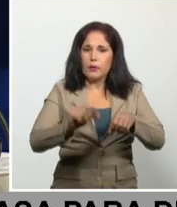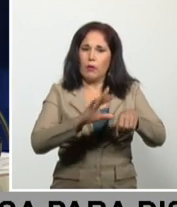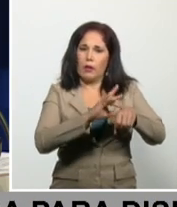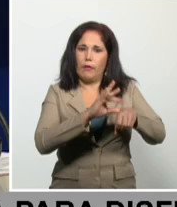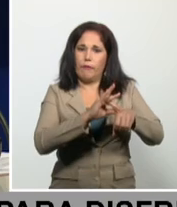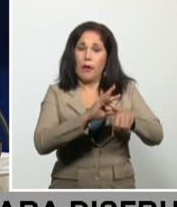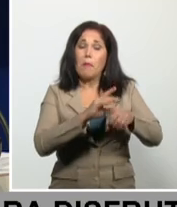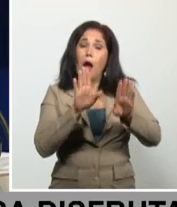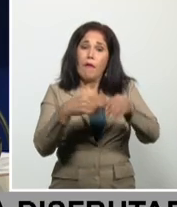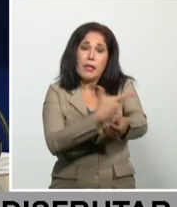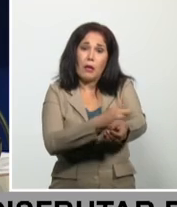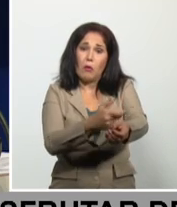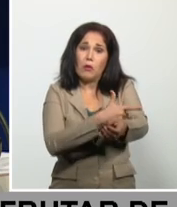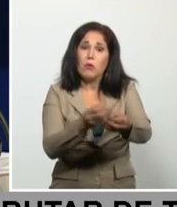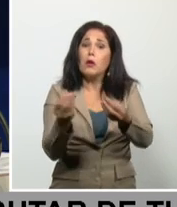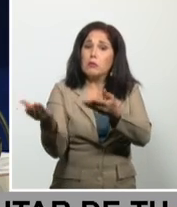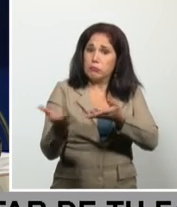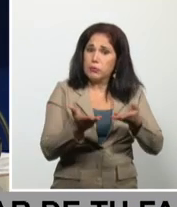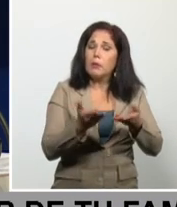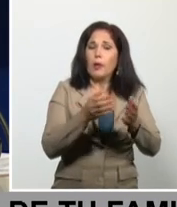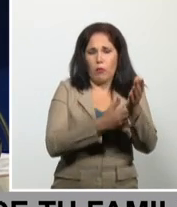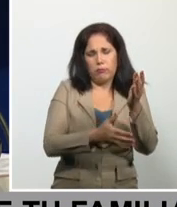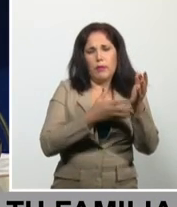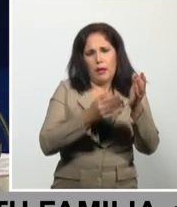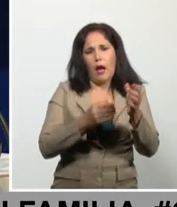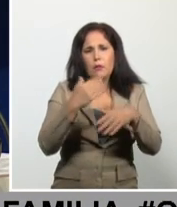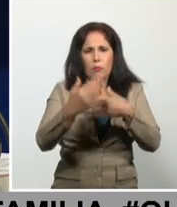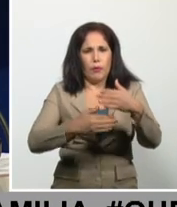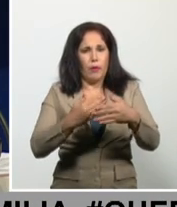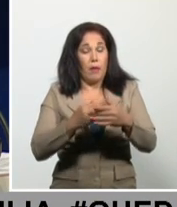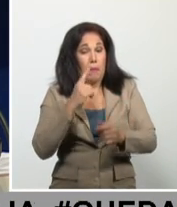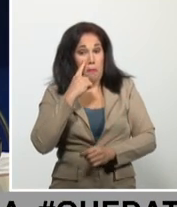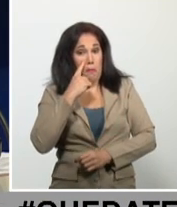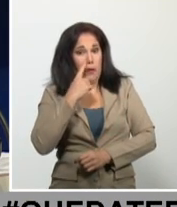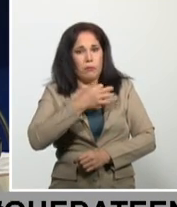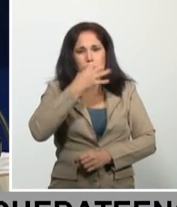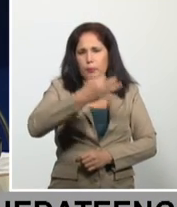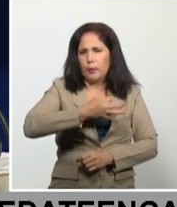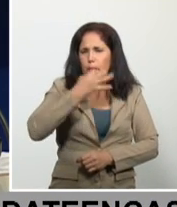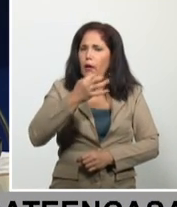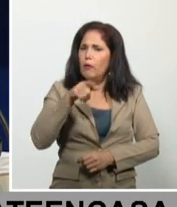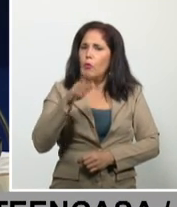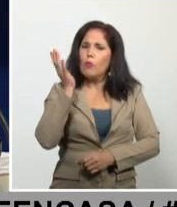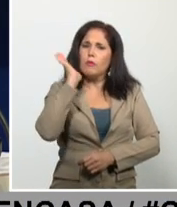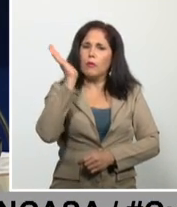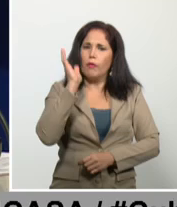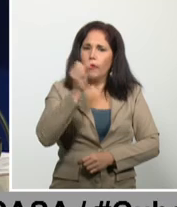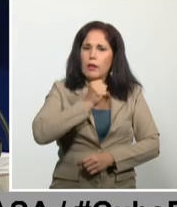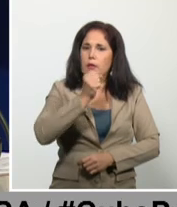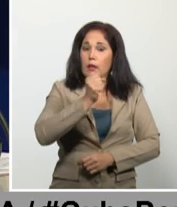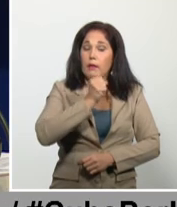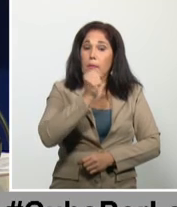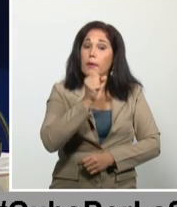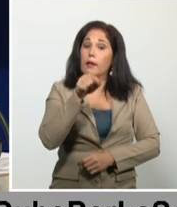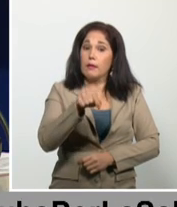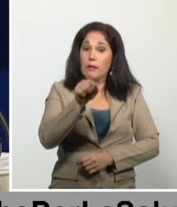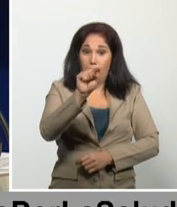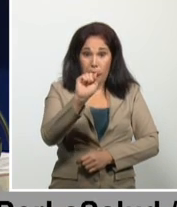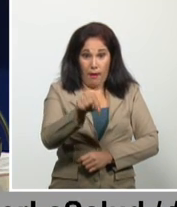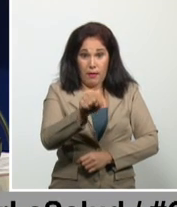viene asociado en la pregunta es real. Y hubo incluso una conferencia de prensa en la